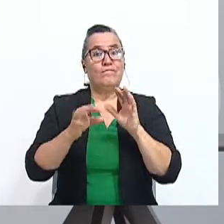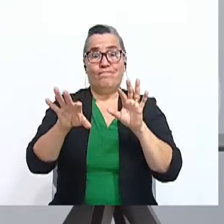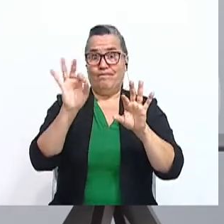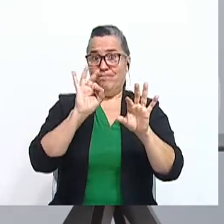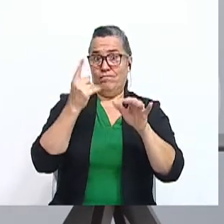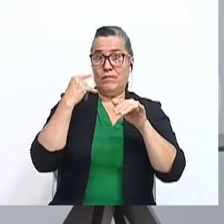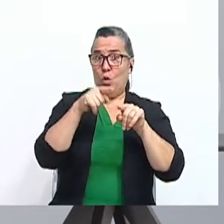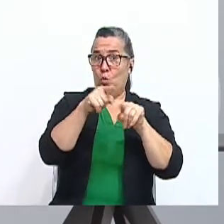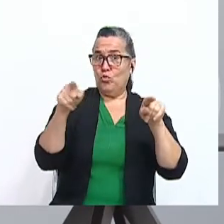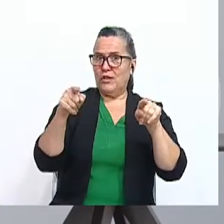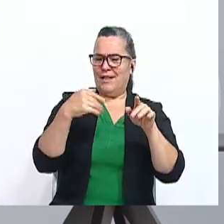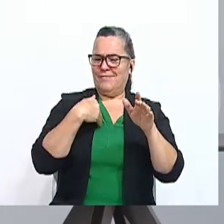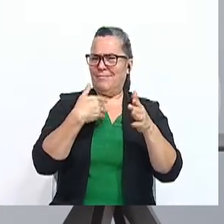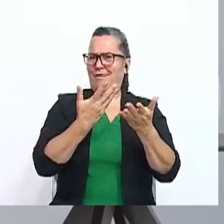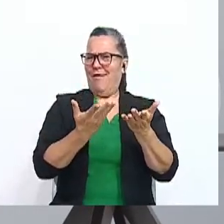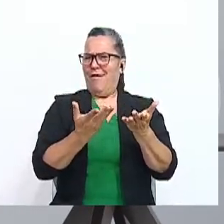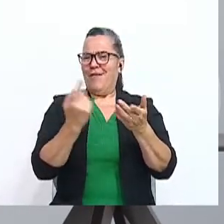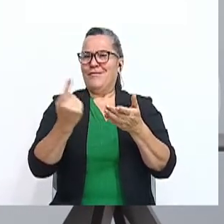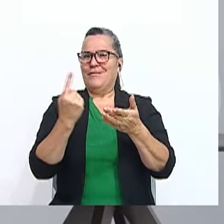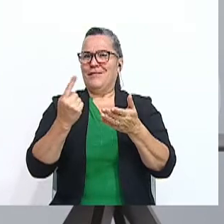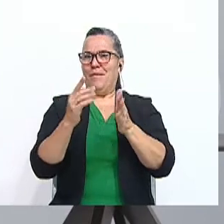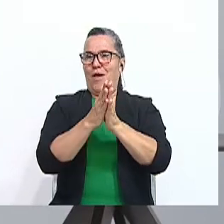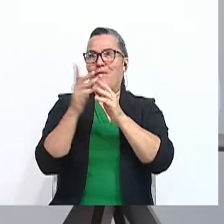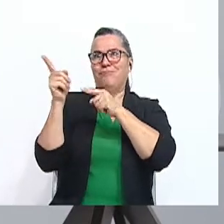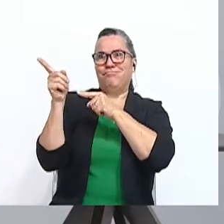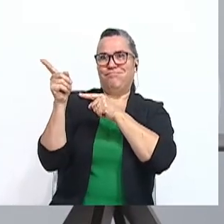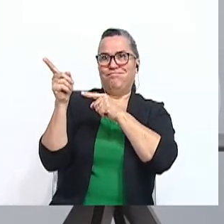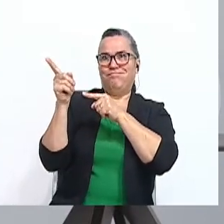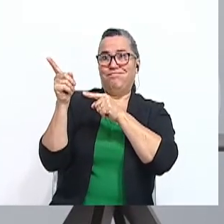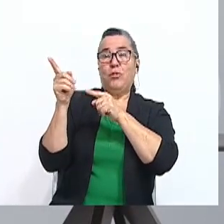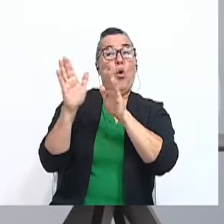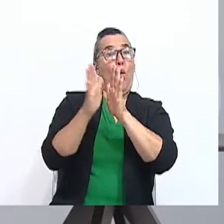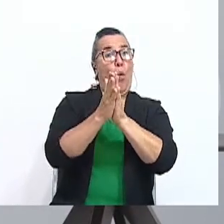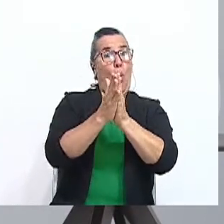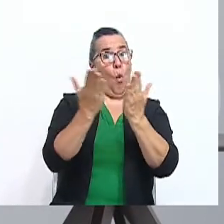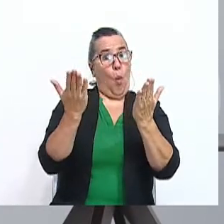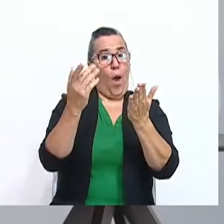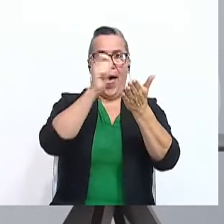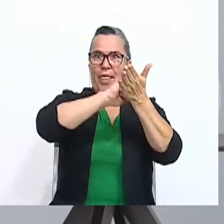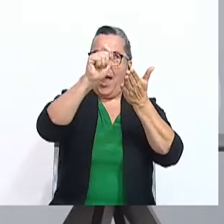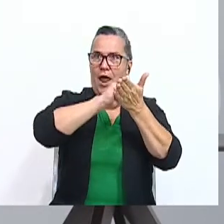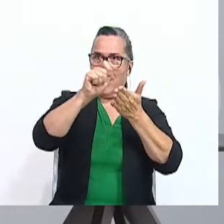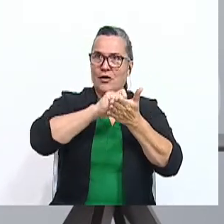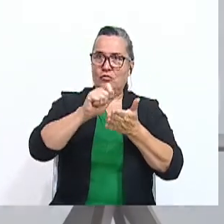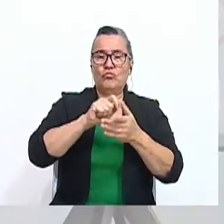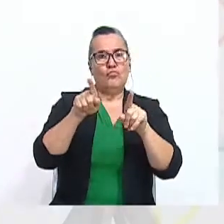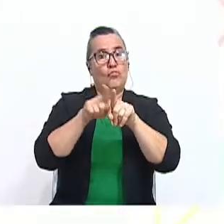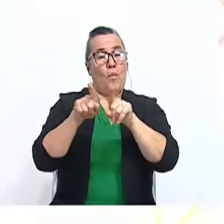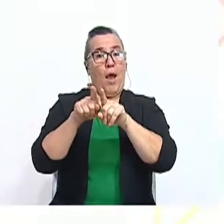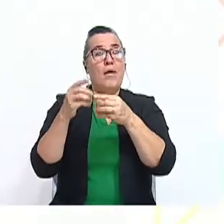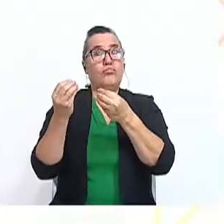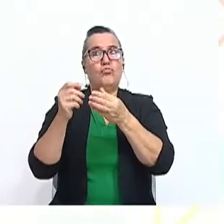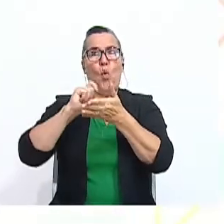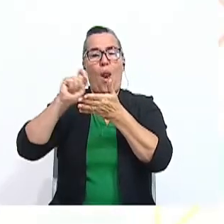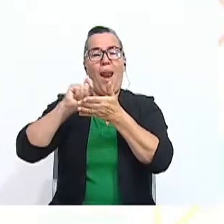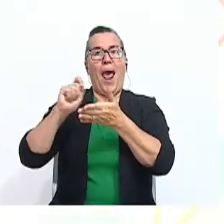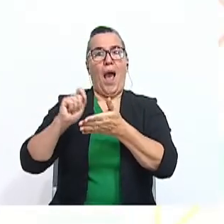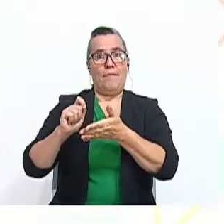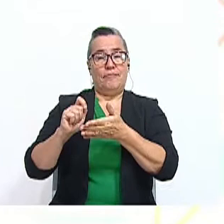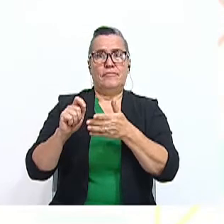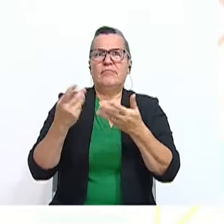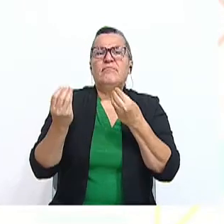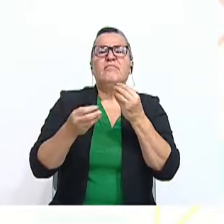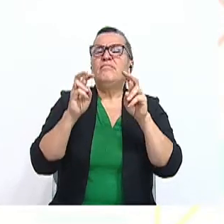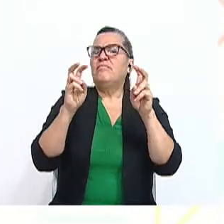para que tengan a mano, como siempre, un cuaderno para que puedan tomar sus apuntes y además un lápiz. ¿Qué